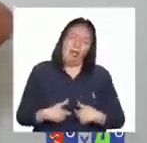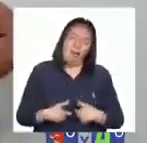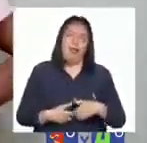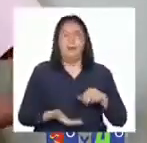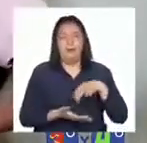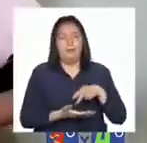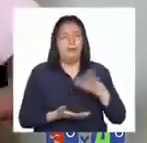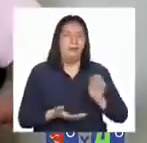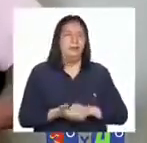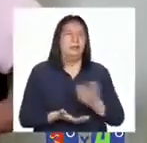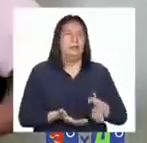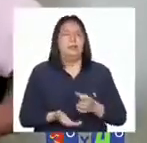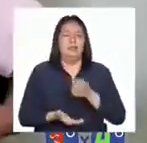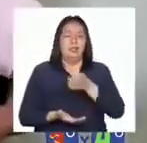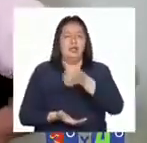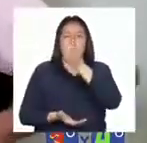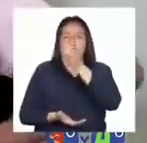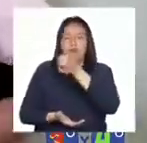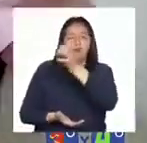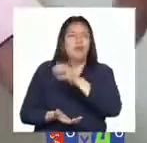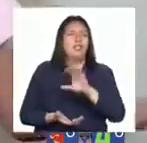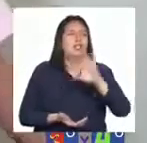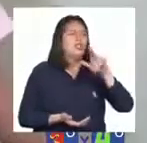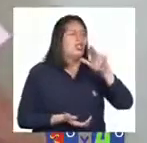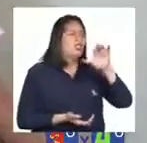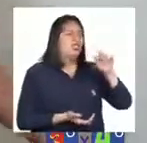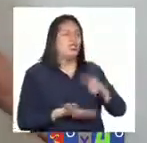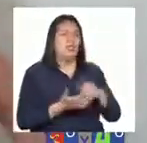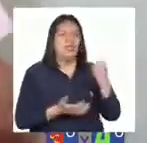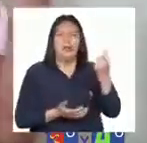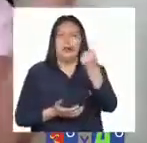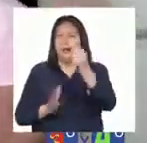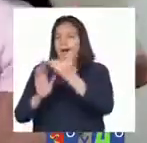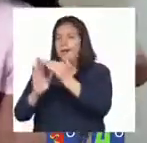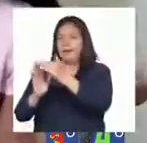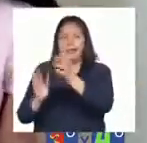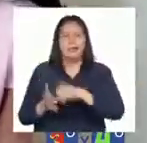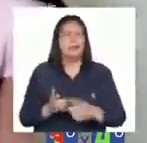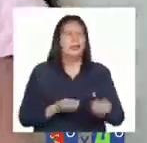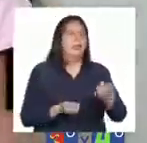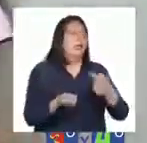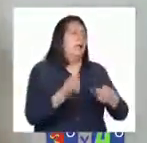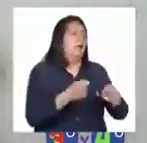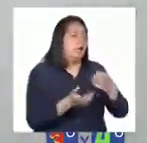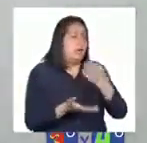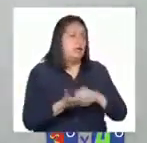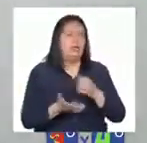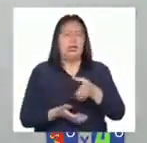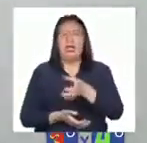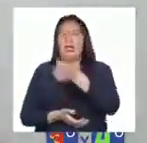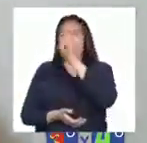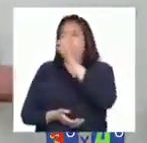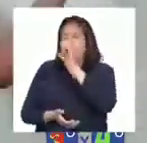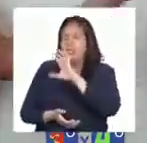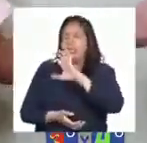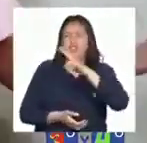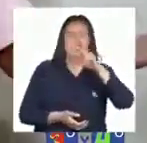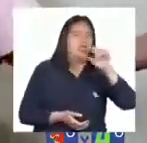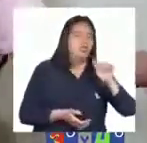bailar, reparten chicha de jora. En cada casa invitan puchero, chicha de